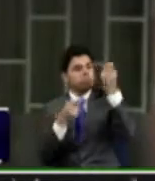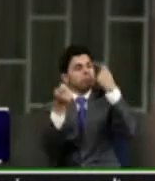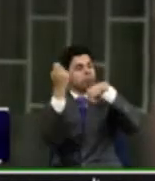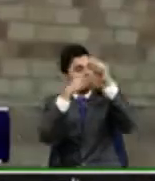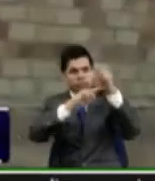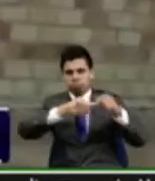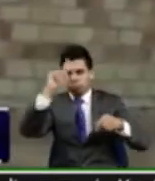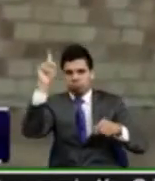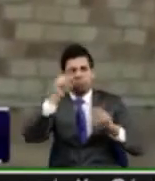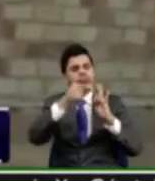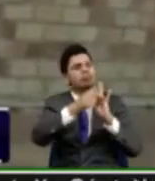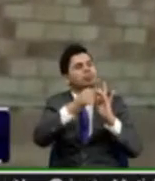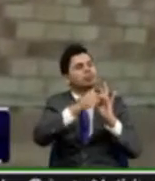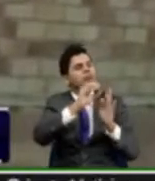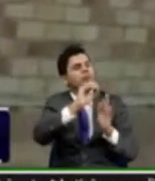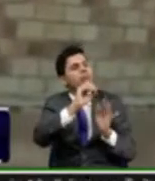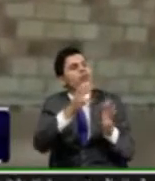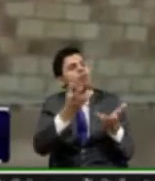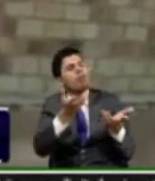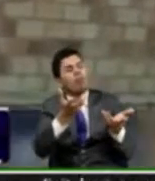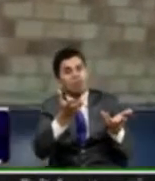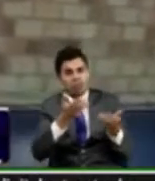porque mi esposo está